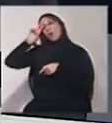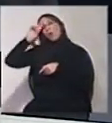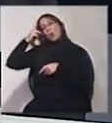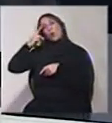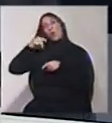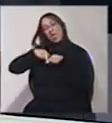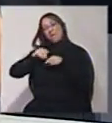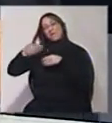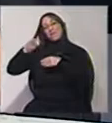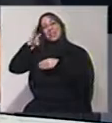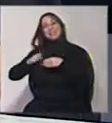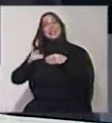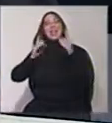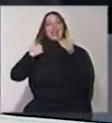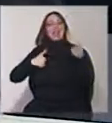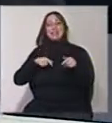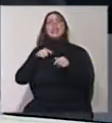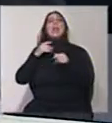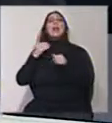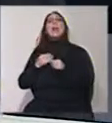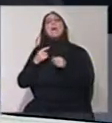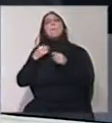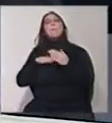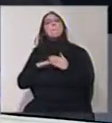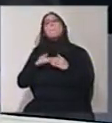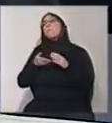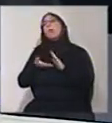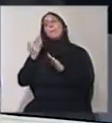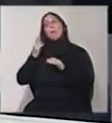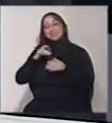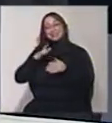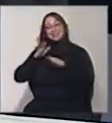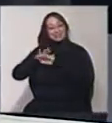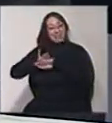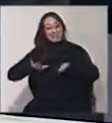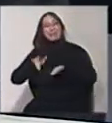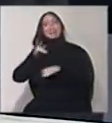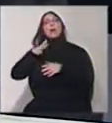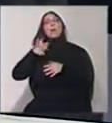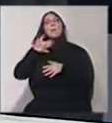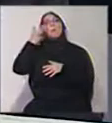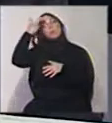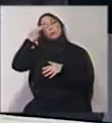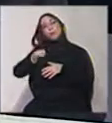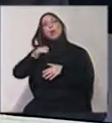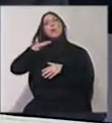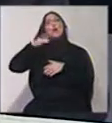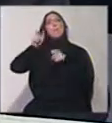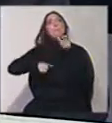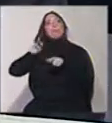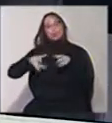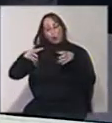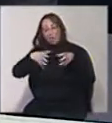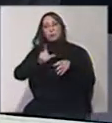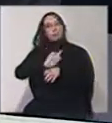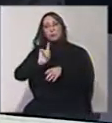hacer función policial, que quede claro. Por más que se exceptúen los centros poblados, está claro que ahí las Fuerzas Armadas van a actuar en